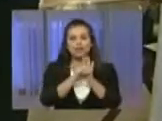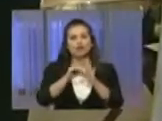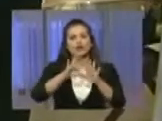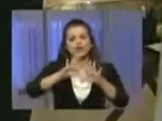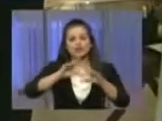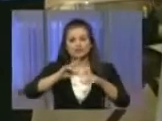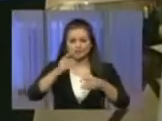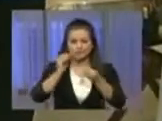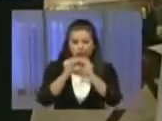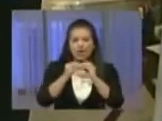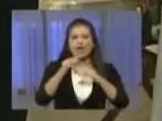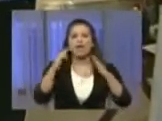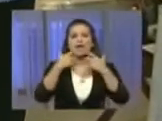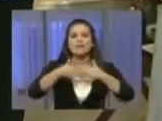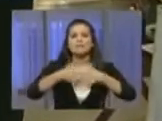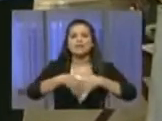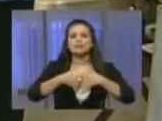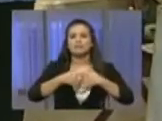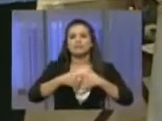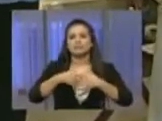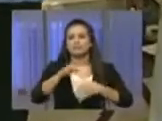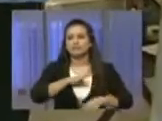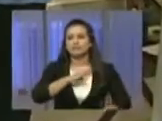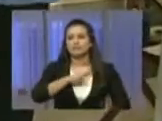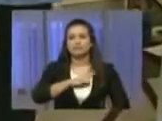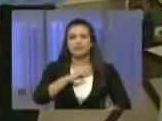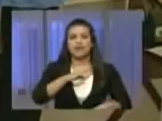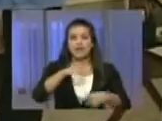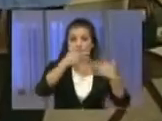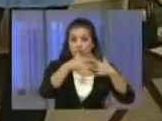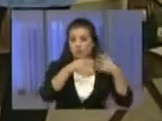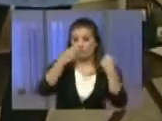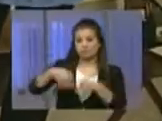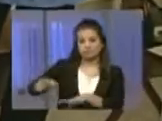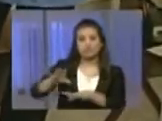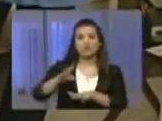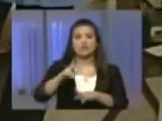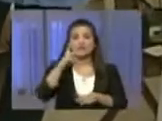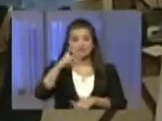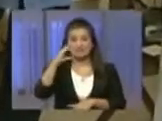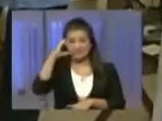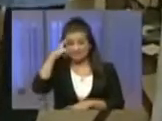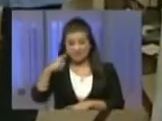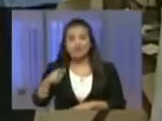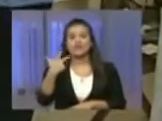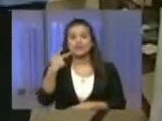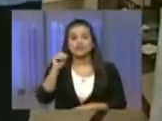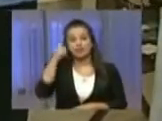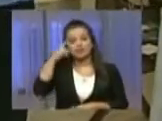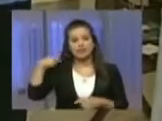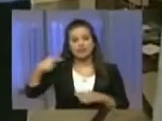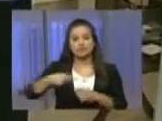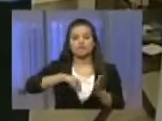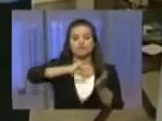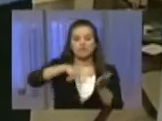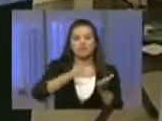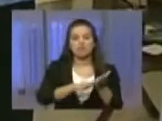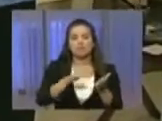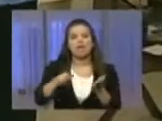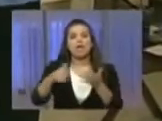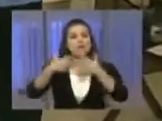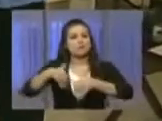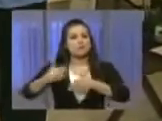empresa transnacional abandonada por los gringos Kimberly Club hoy se están cumplido 30 días y la empresa está full